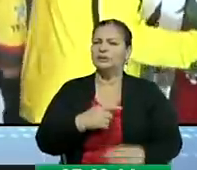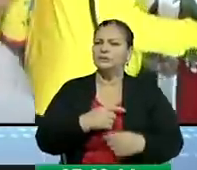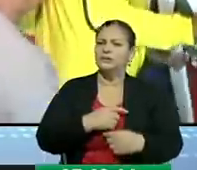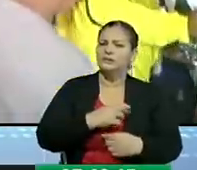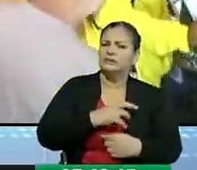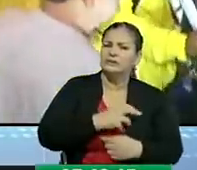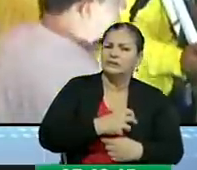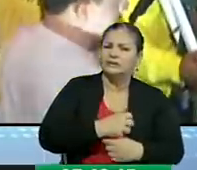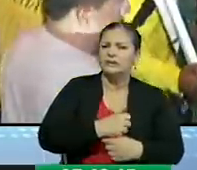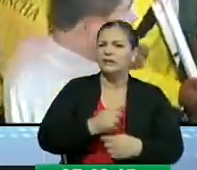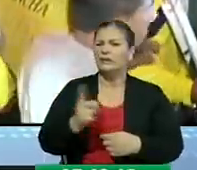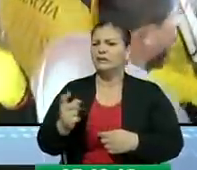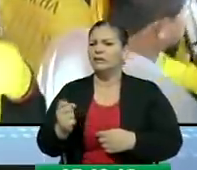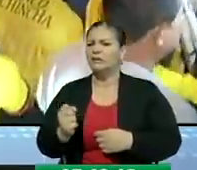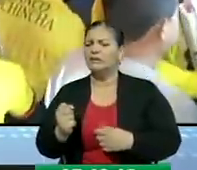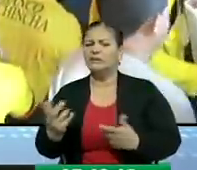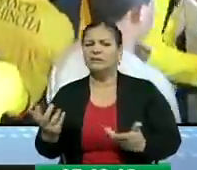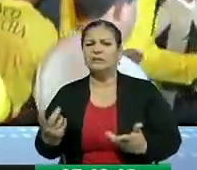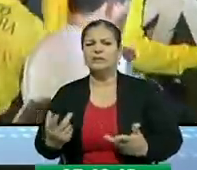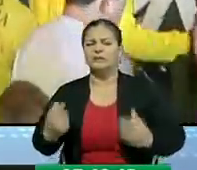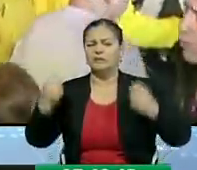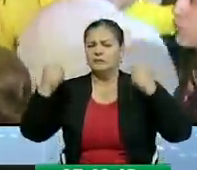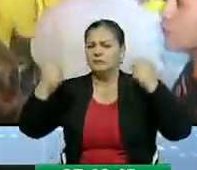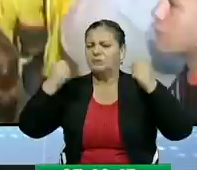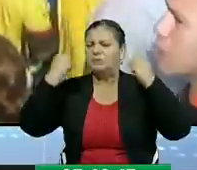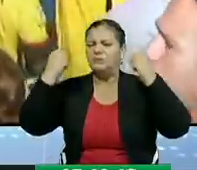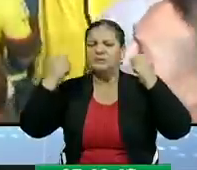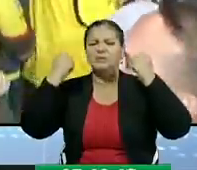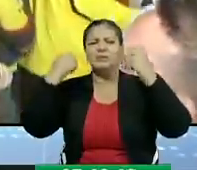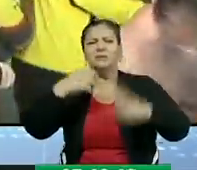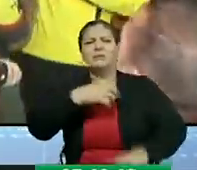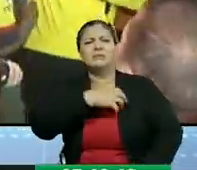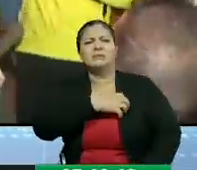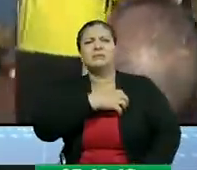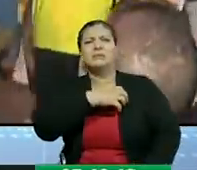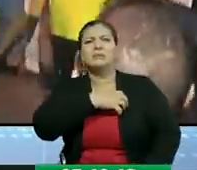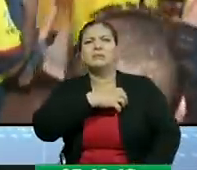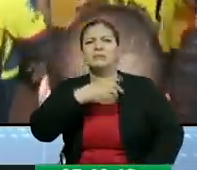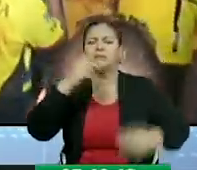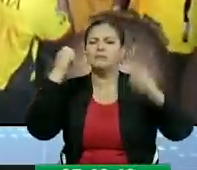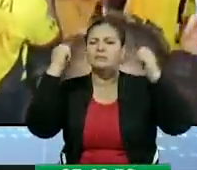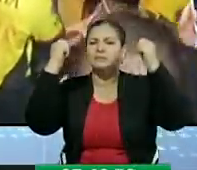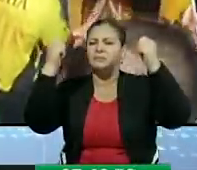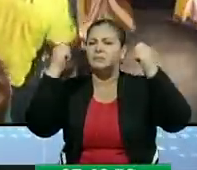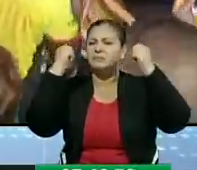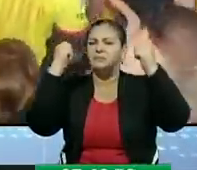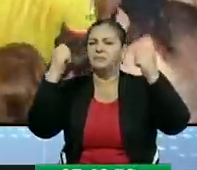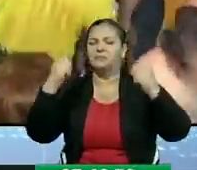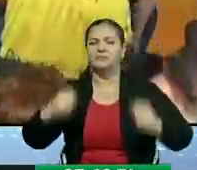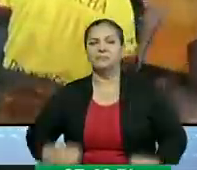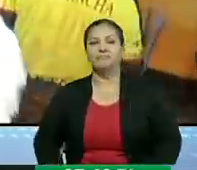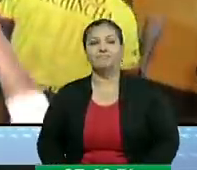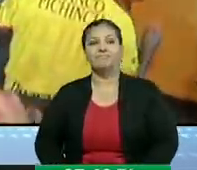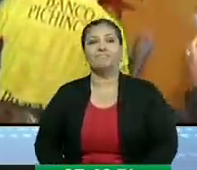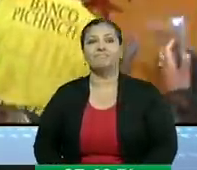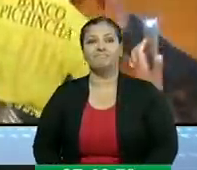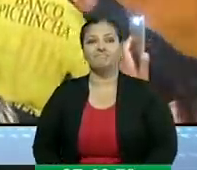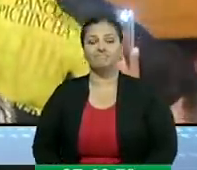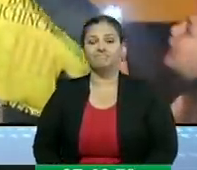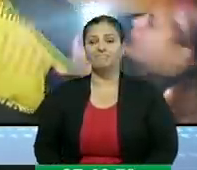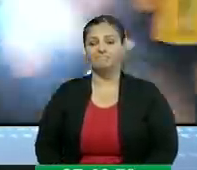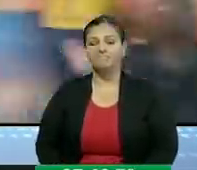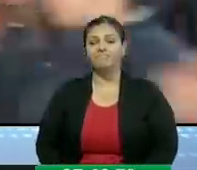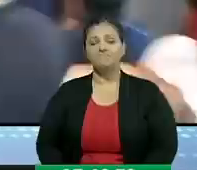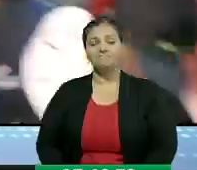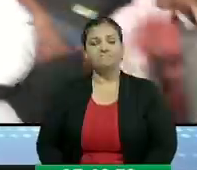propósito del apego que tiene esta institución a miles y miles de hinchas acá en el Ecuador. Claro que sí, es que está arraigada en el